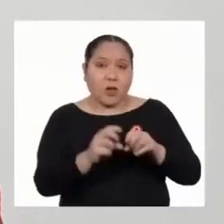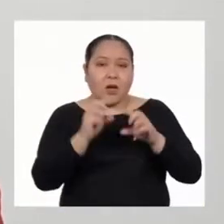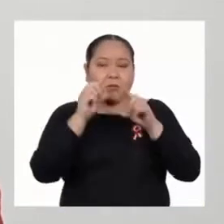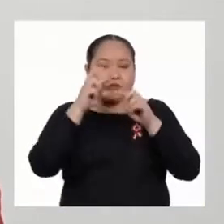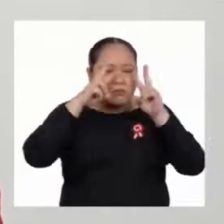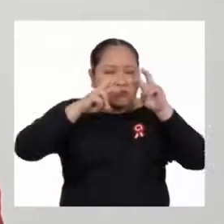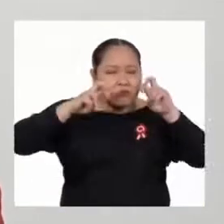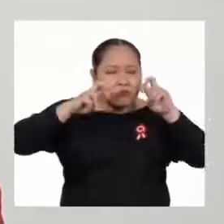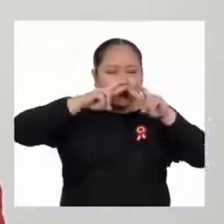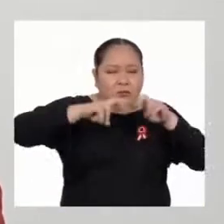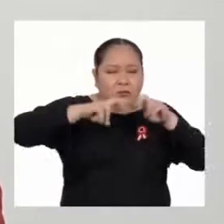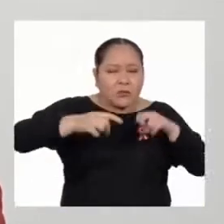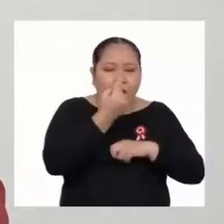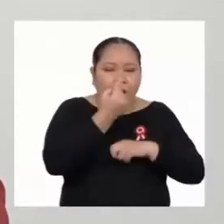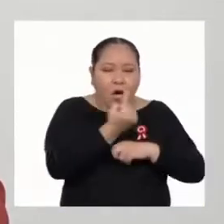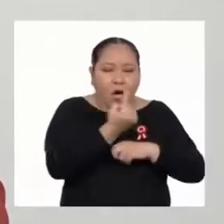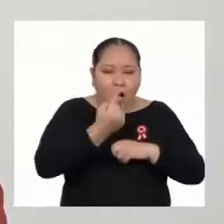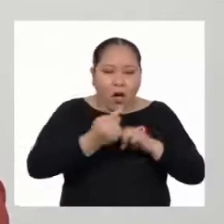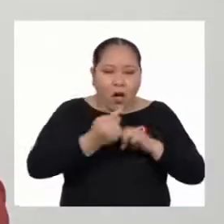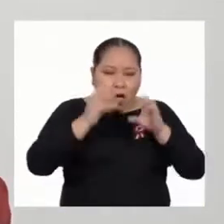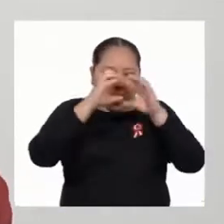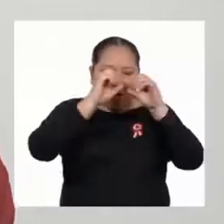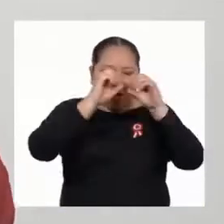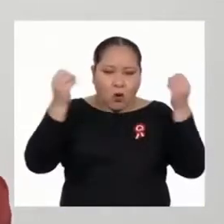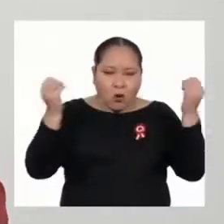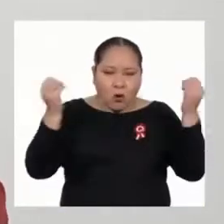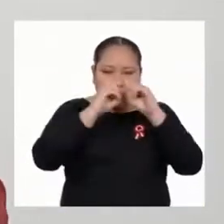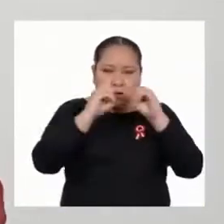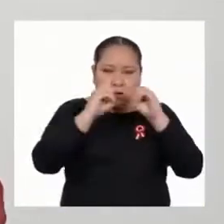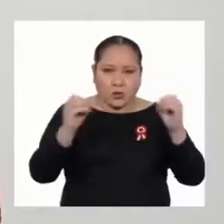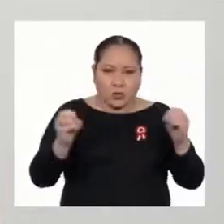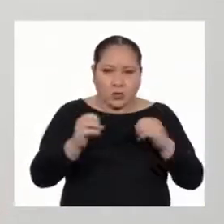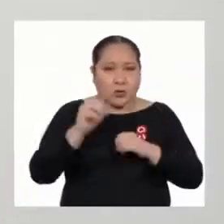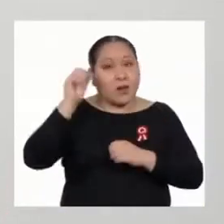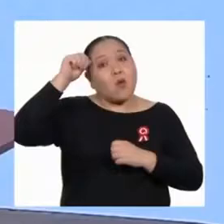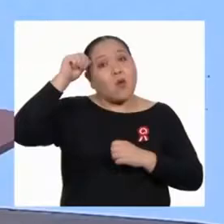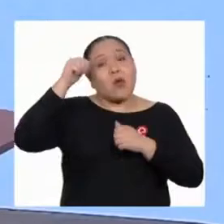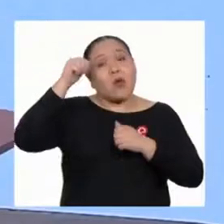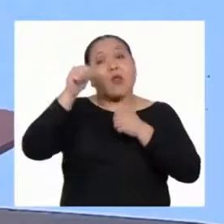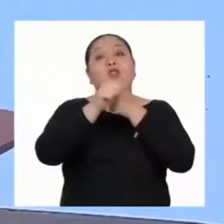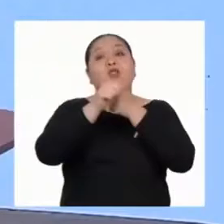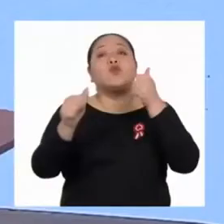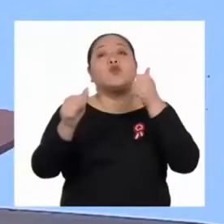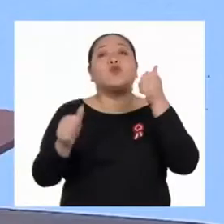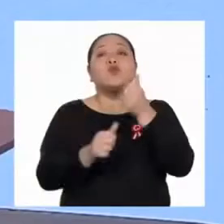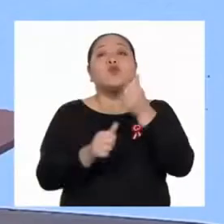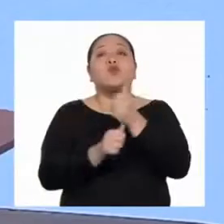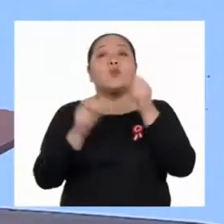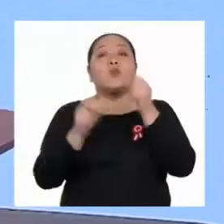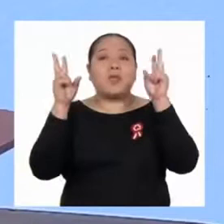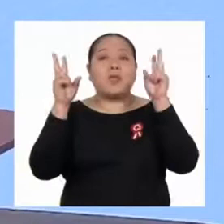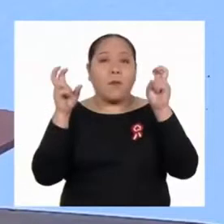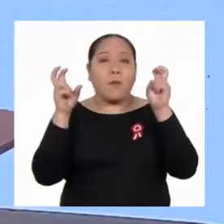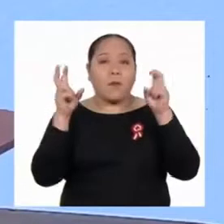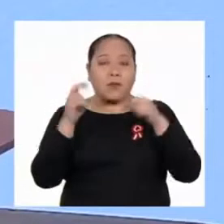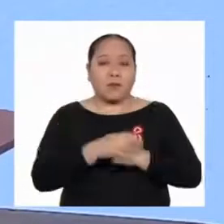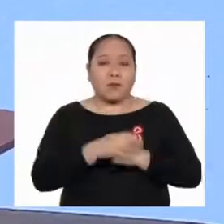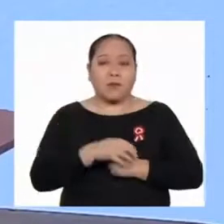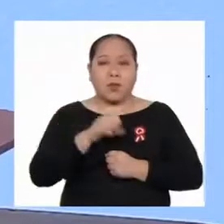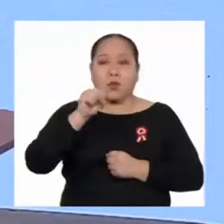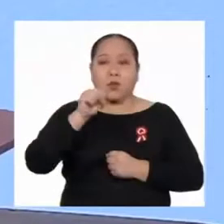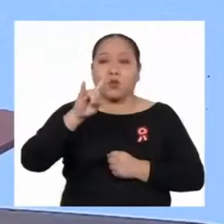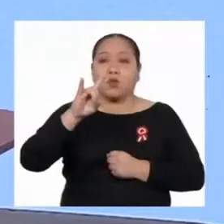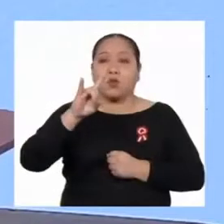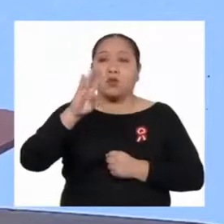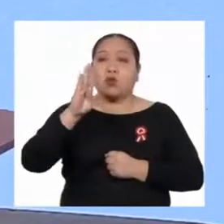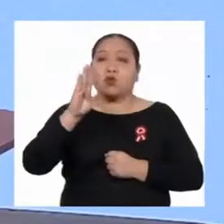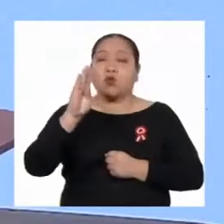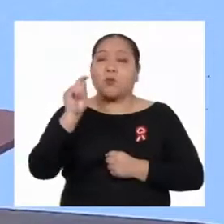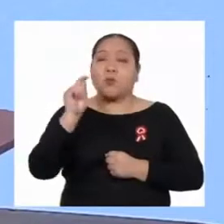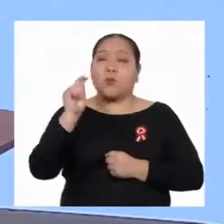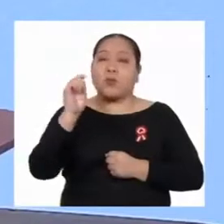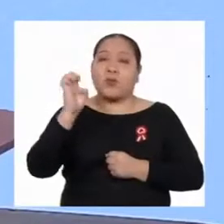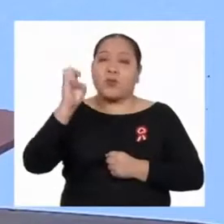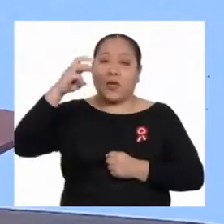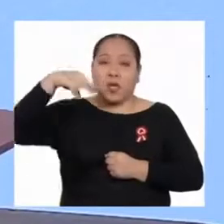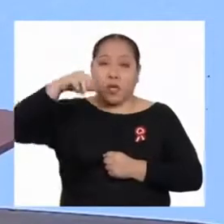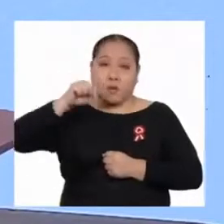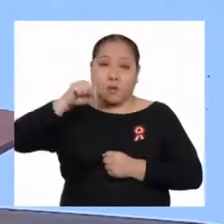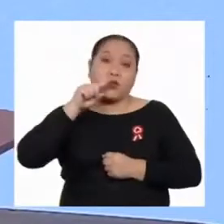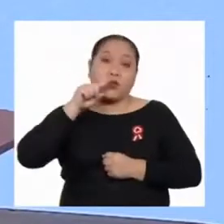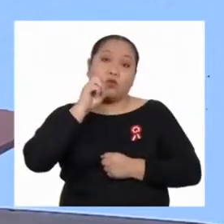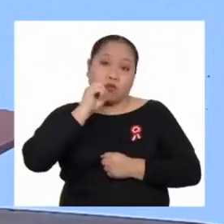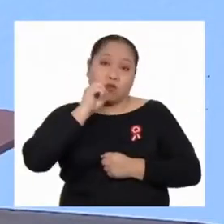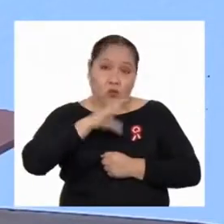oraciones y párrafos. ¿Recuerdan qué son los subtemas? Los subtemas, como su nombre lo dice,